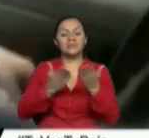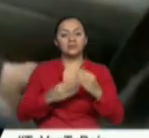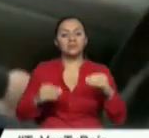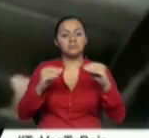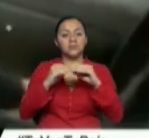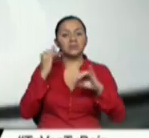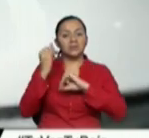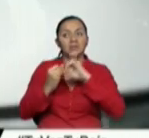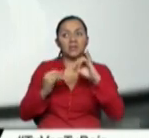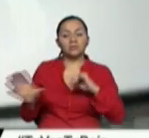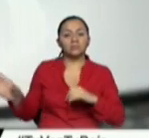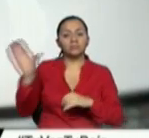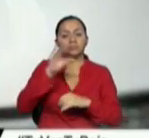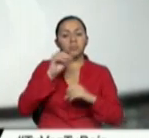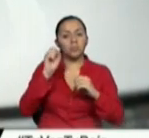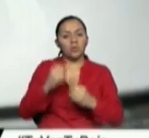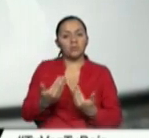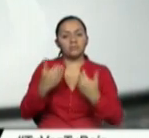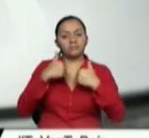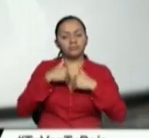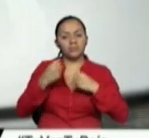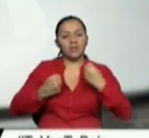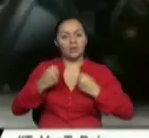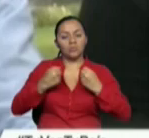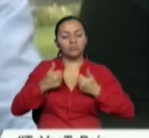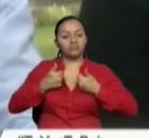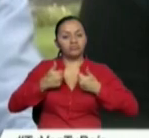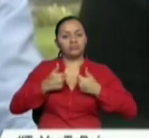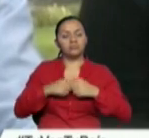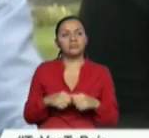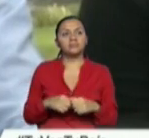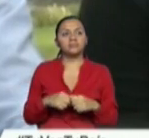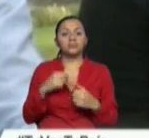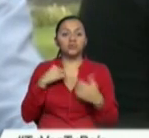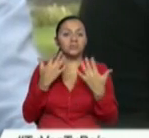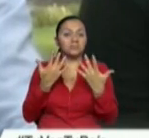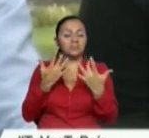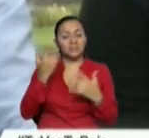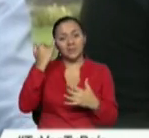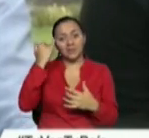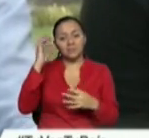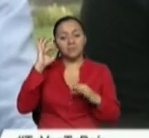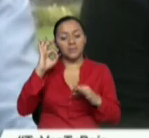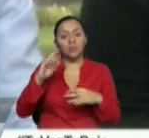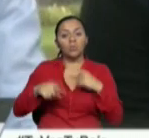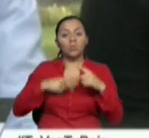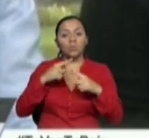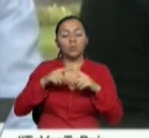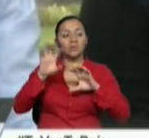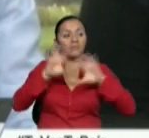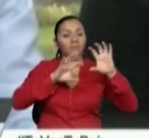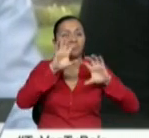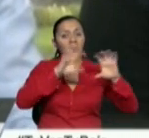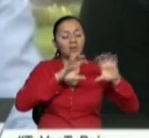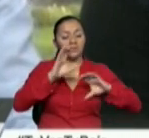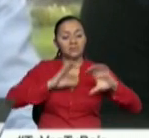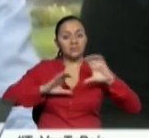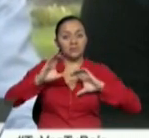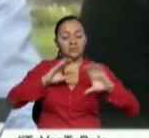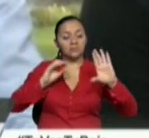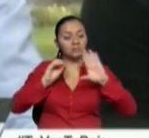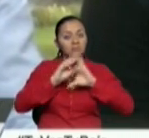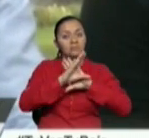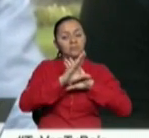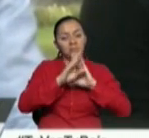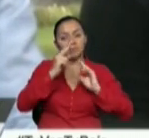nivel internacional solo poseen los vehículos de alta gama Esperamos que esta idea que nació en una feria de ciencias que se incubó en el centro de